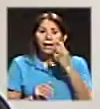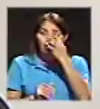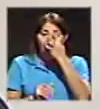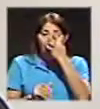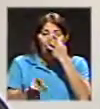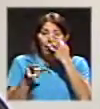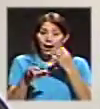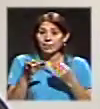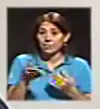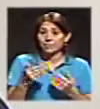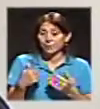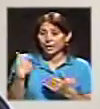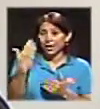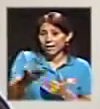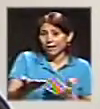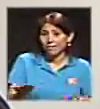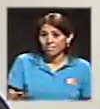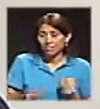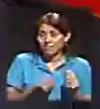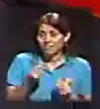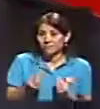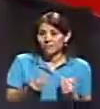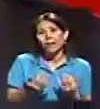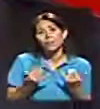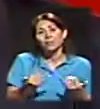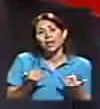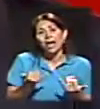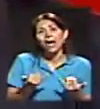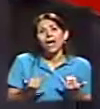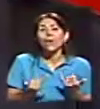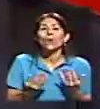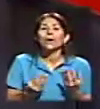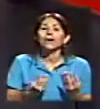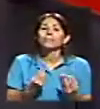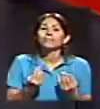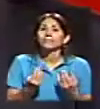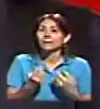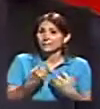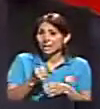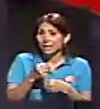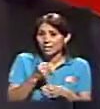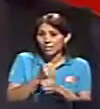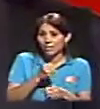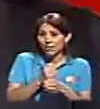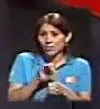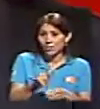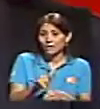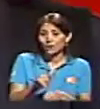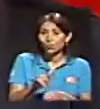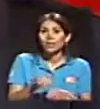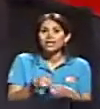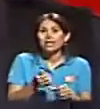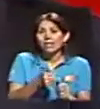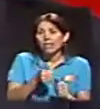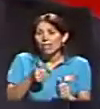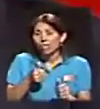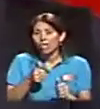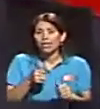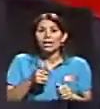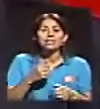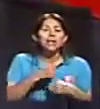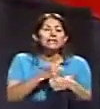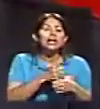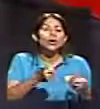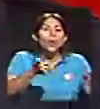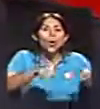lo que viene en adelante y son los esfuerzos que está haciendo la superintendencia es hacer pues los convenios de cooperación y de